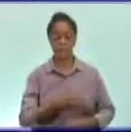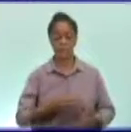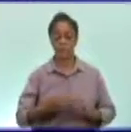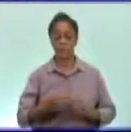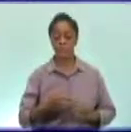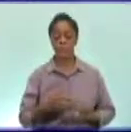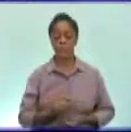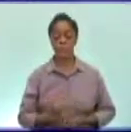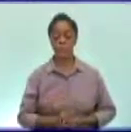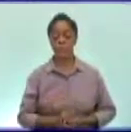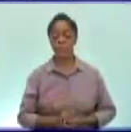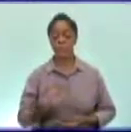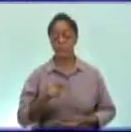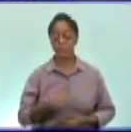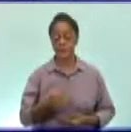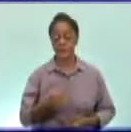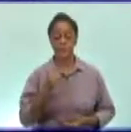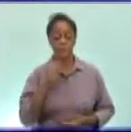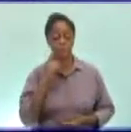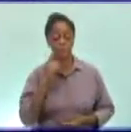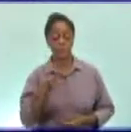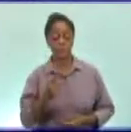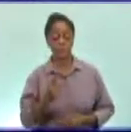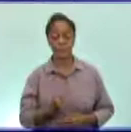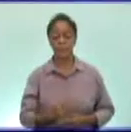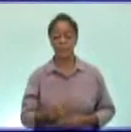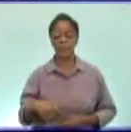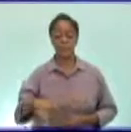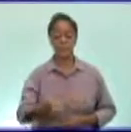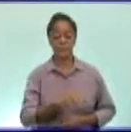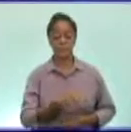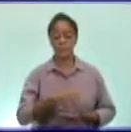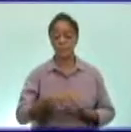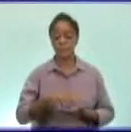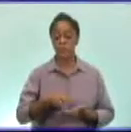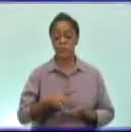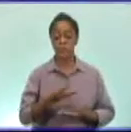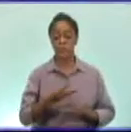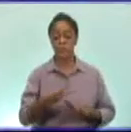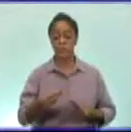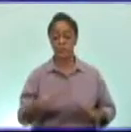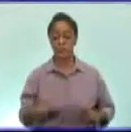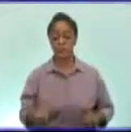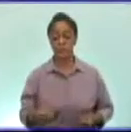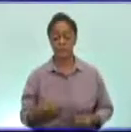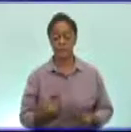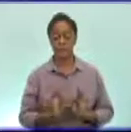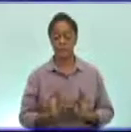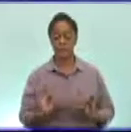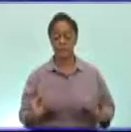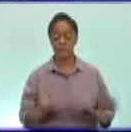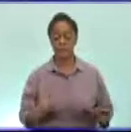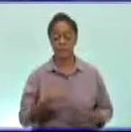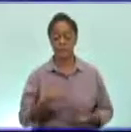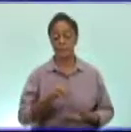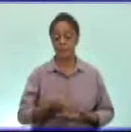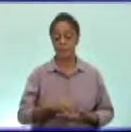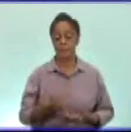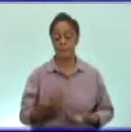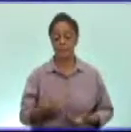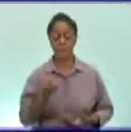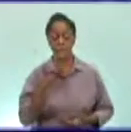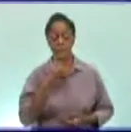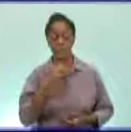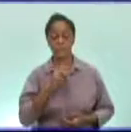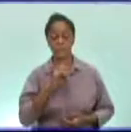vitales. Además, podemos encontrarlos en todos los lugares de la Tierra, en especial en aquellos sitios más